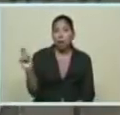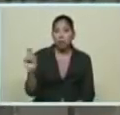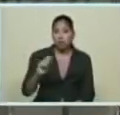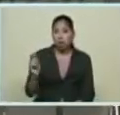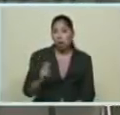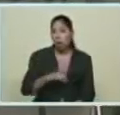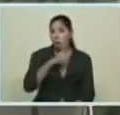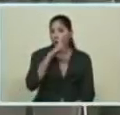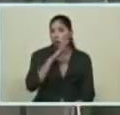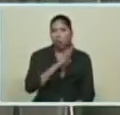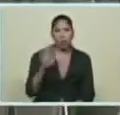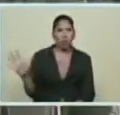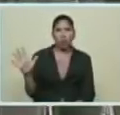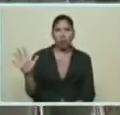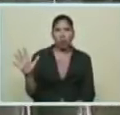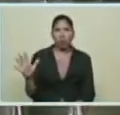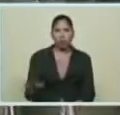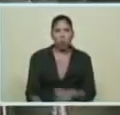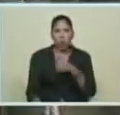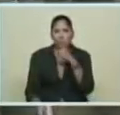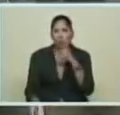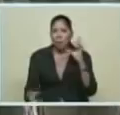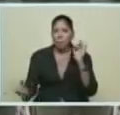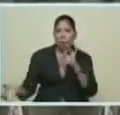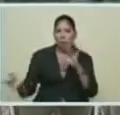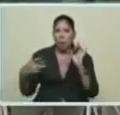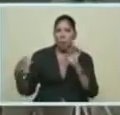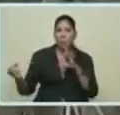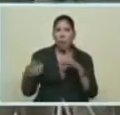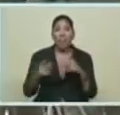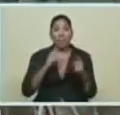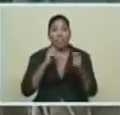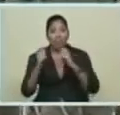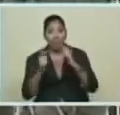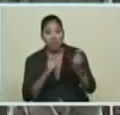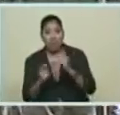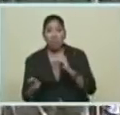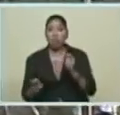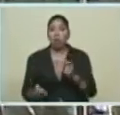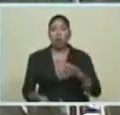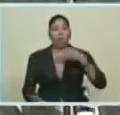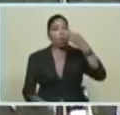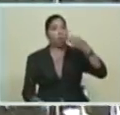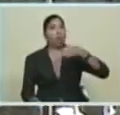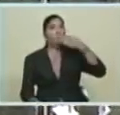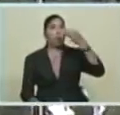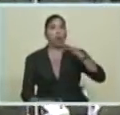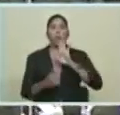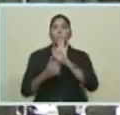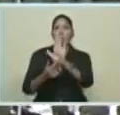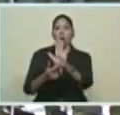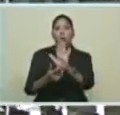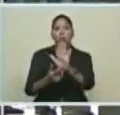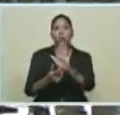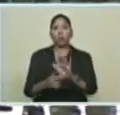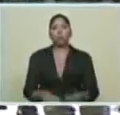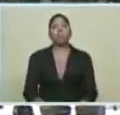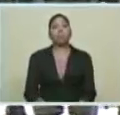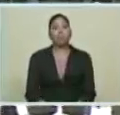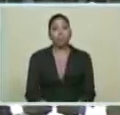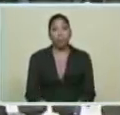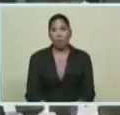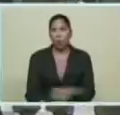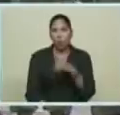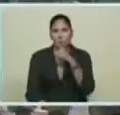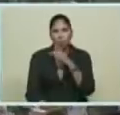guarimba, en actos, discursos, entrevistas, el odio del mensaje del que quemaba, del que